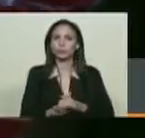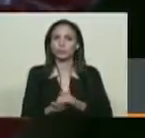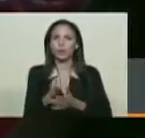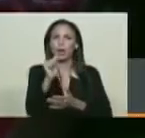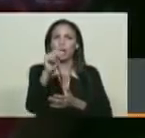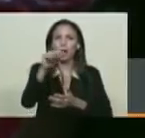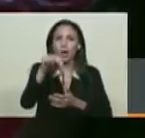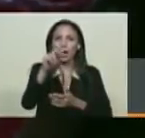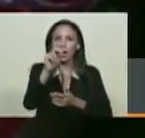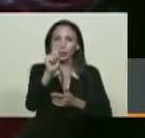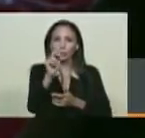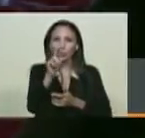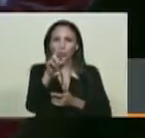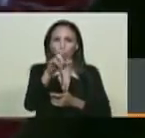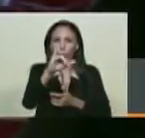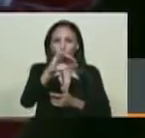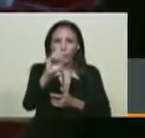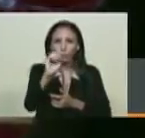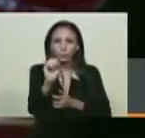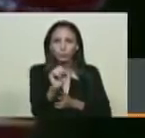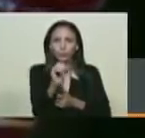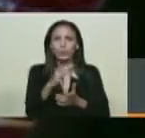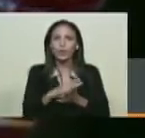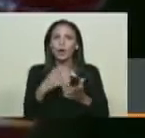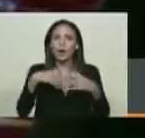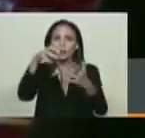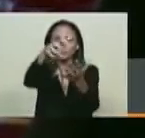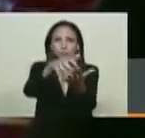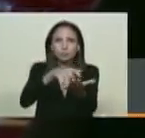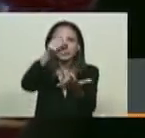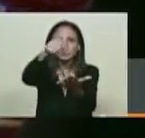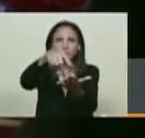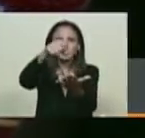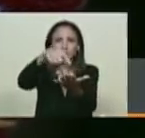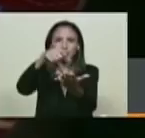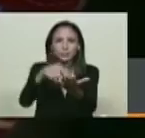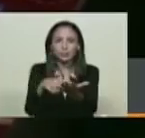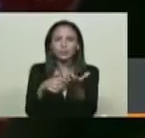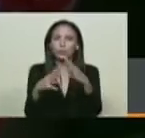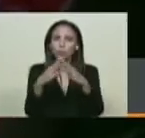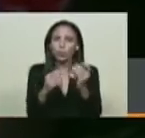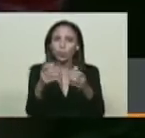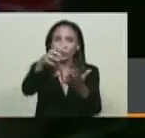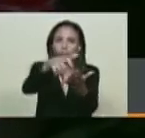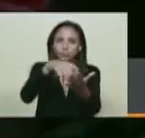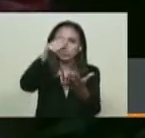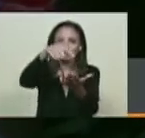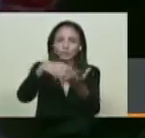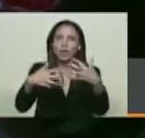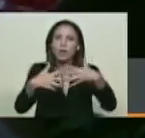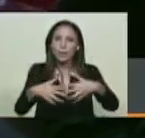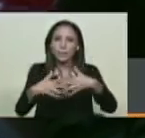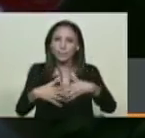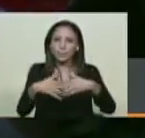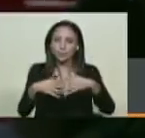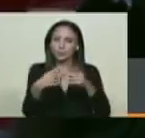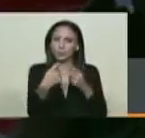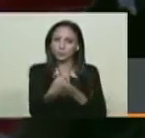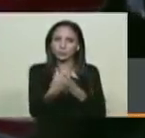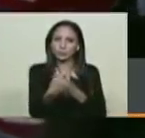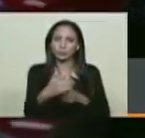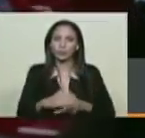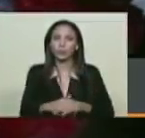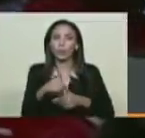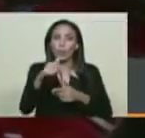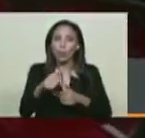anturiums, que fue sembrado gracias a los financiamientos del FONDAS del estado venezolano, hoy por hoy